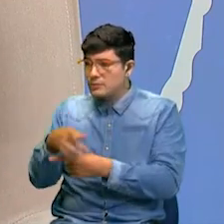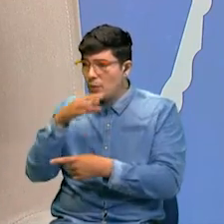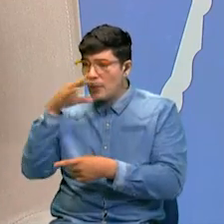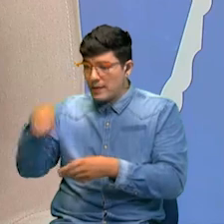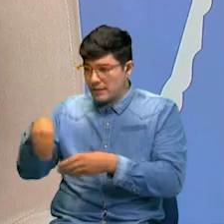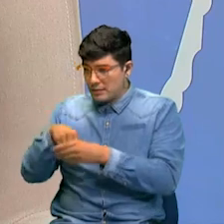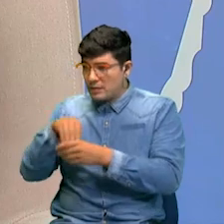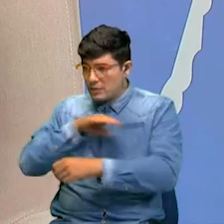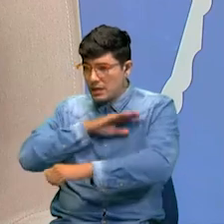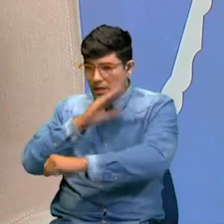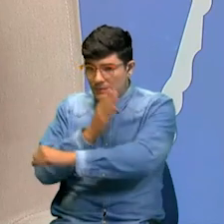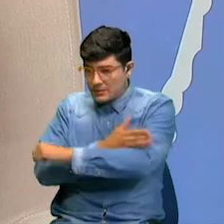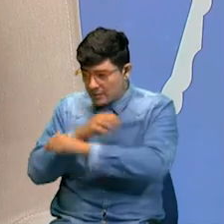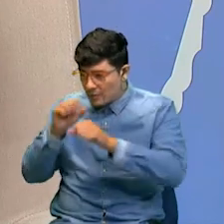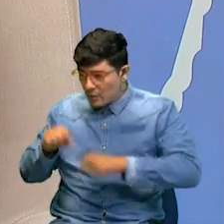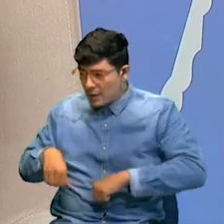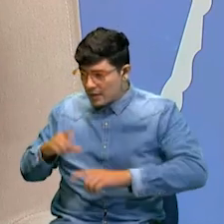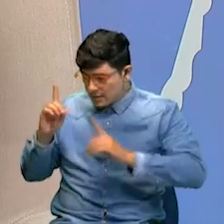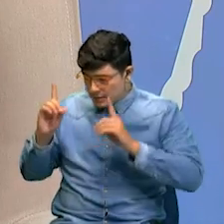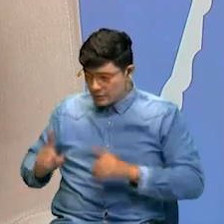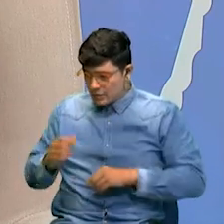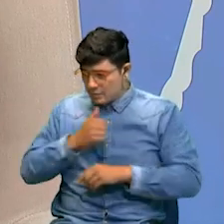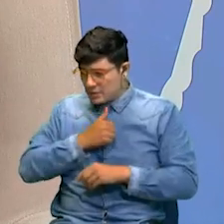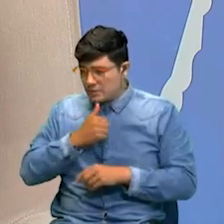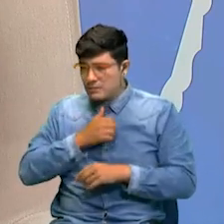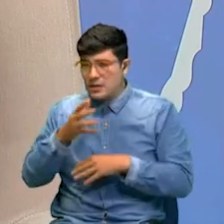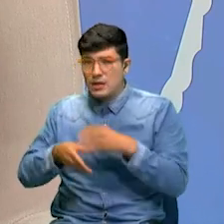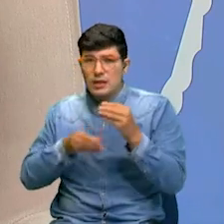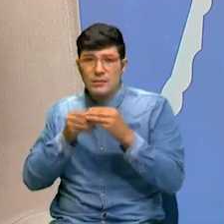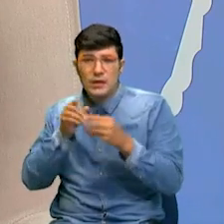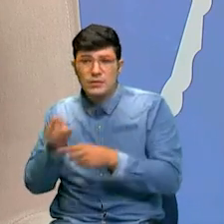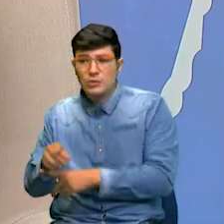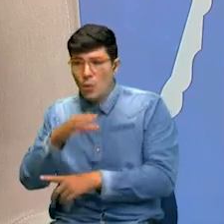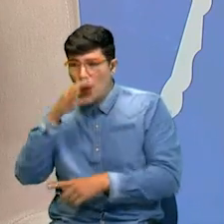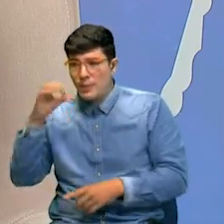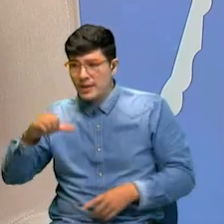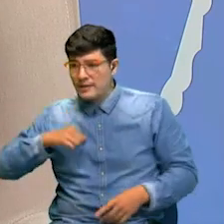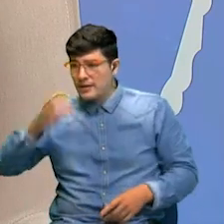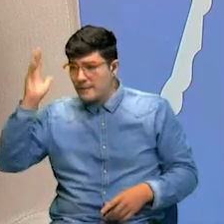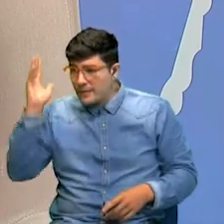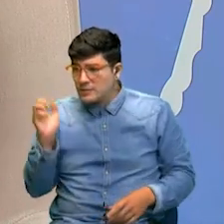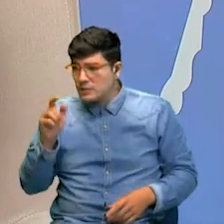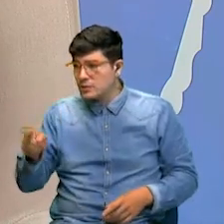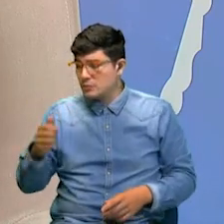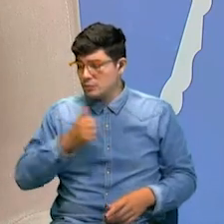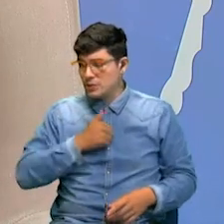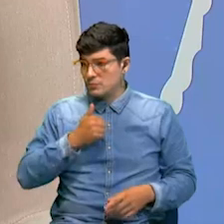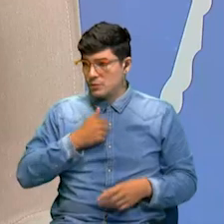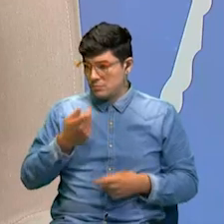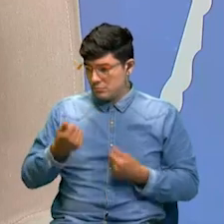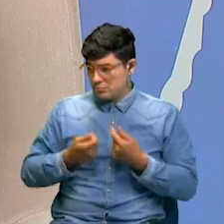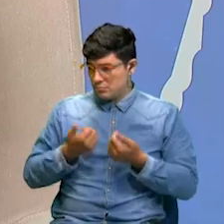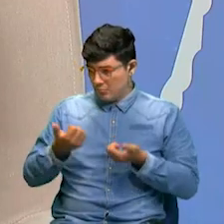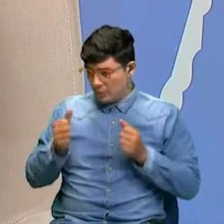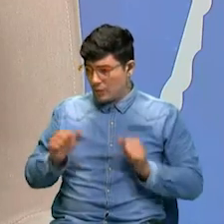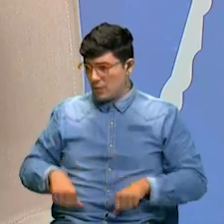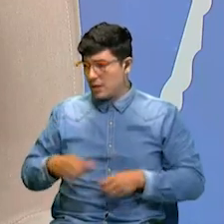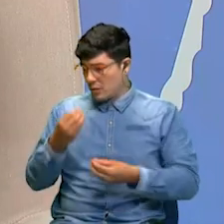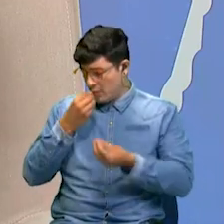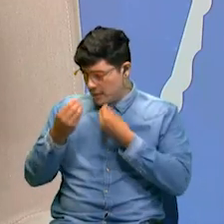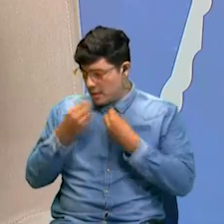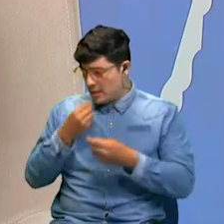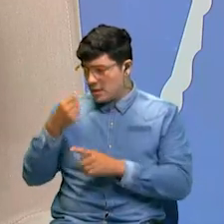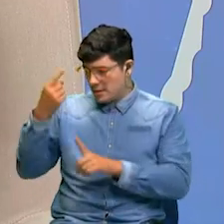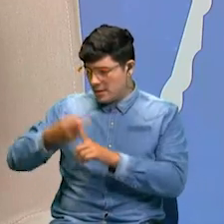dentro de sus capacidades y es más, él tiene la pensión y tiene sustento para él mismo